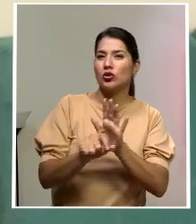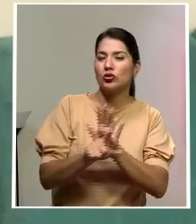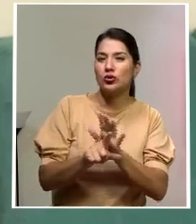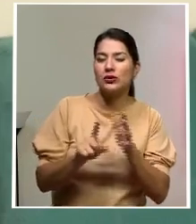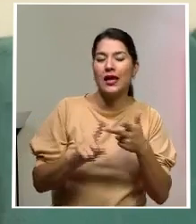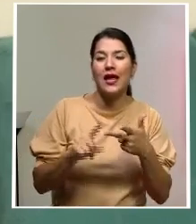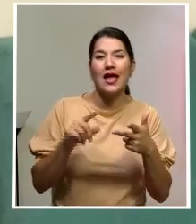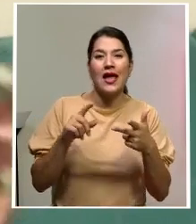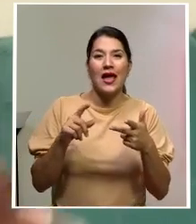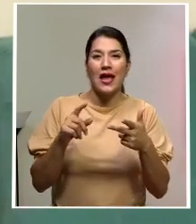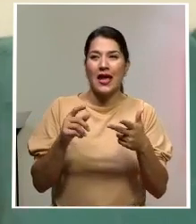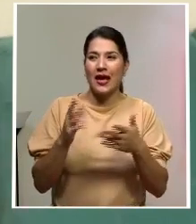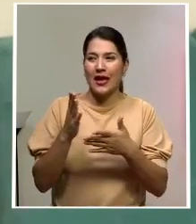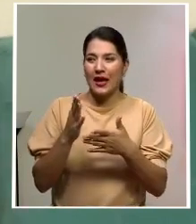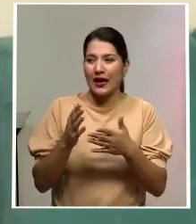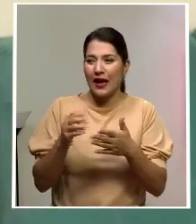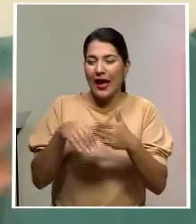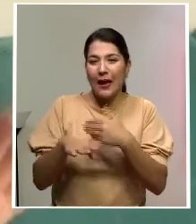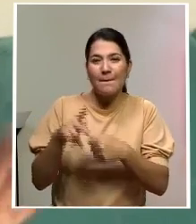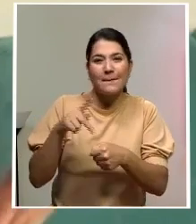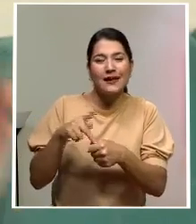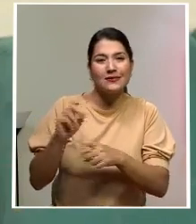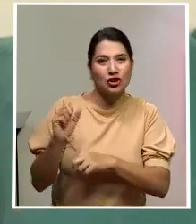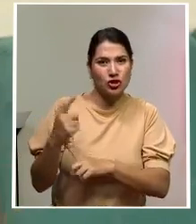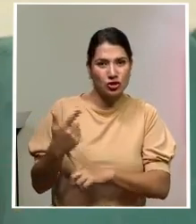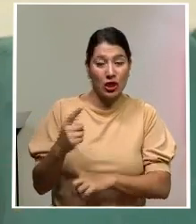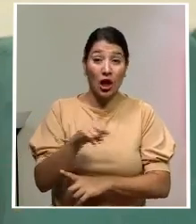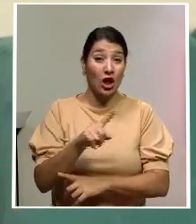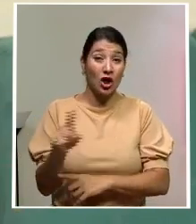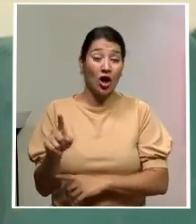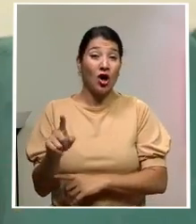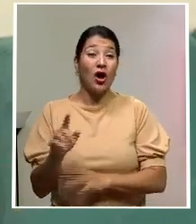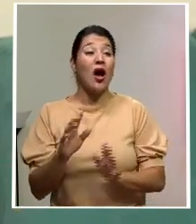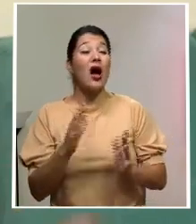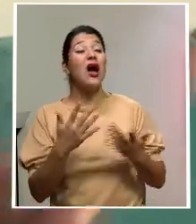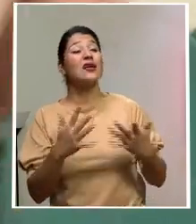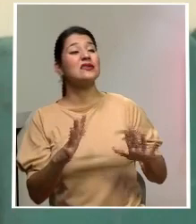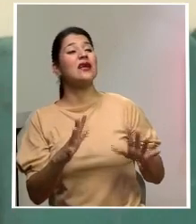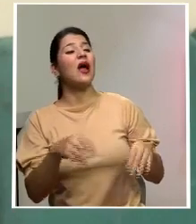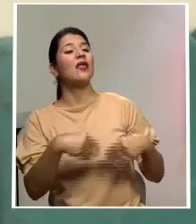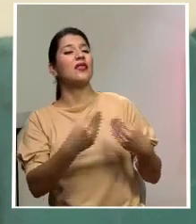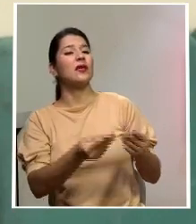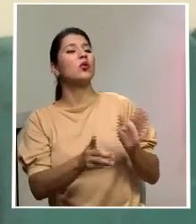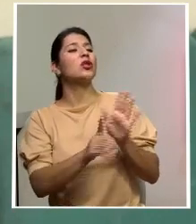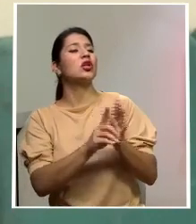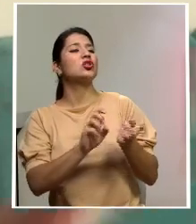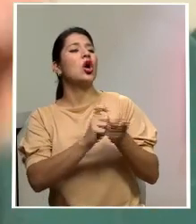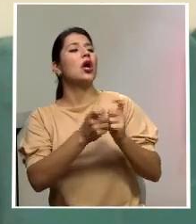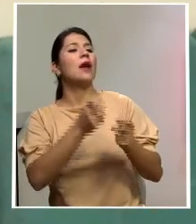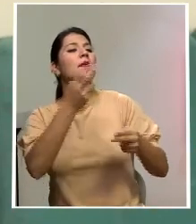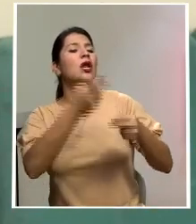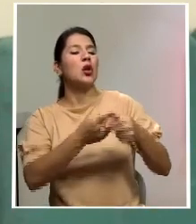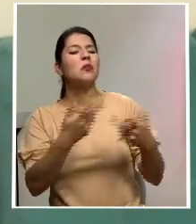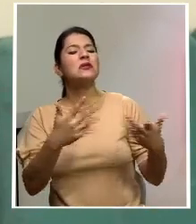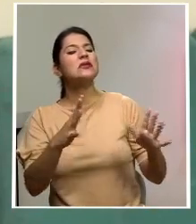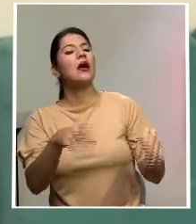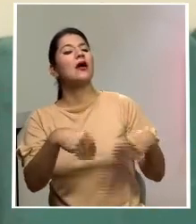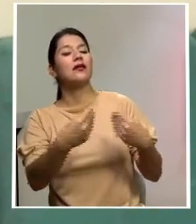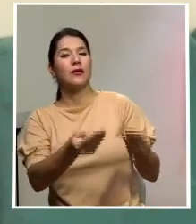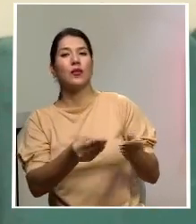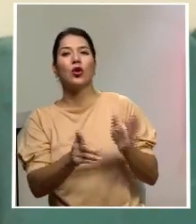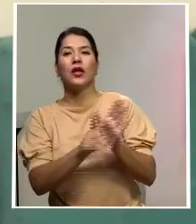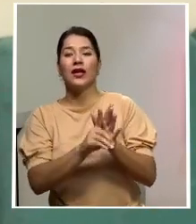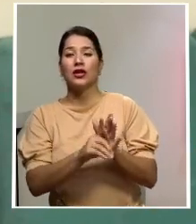parte más social. O sea que, no que nos digan, pues ya te dimos el derecho a tu cambio de nombre y al cambio de a que